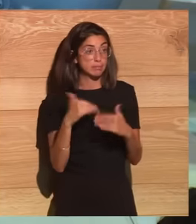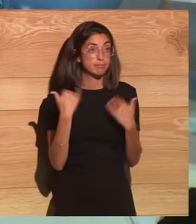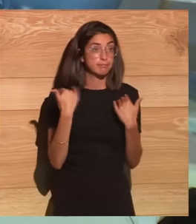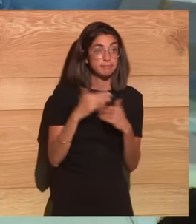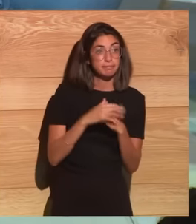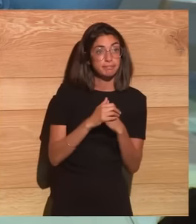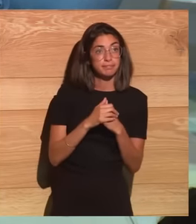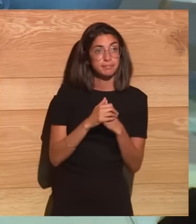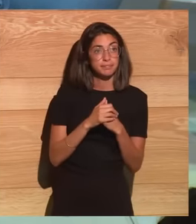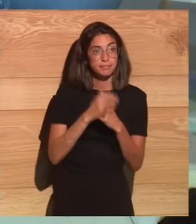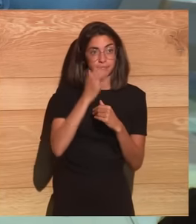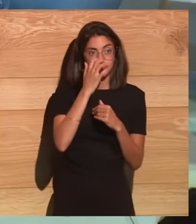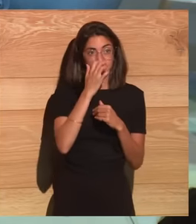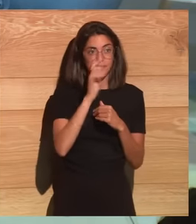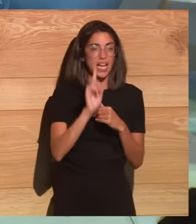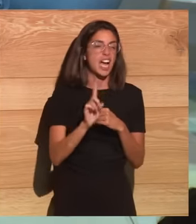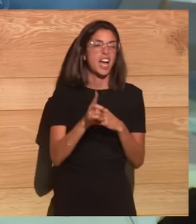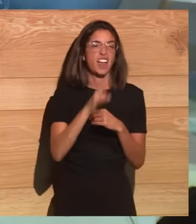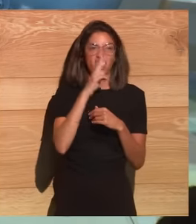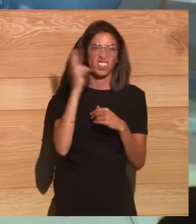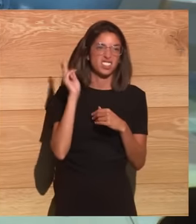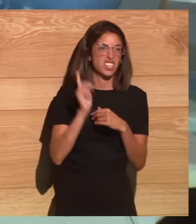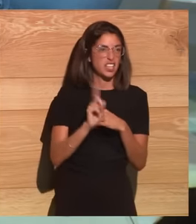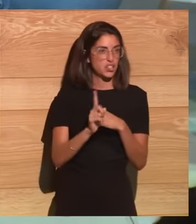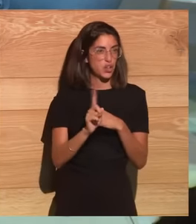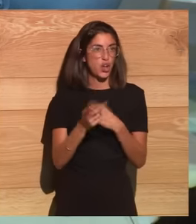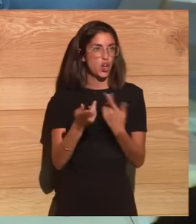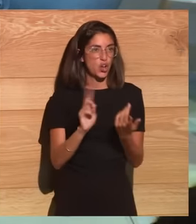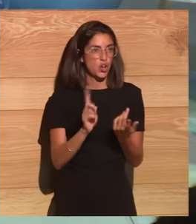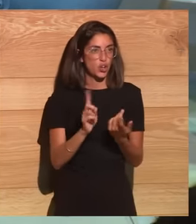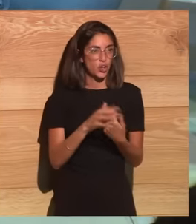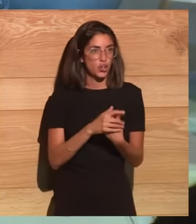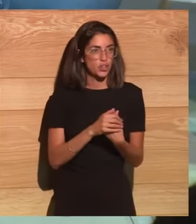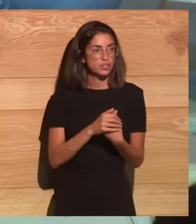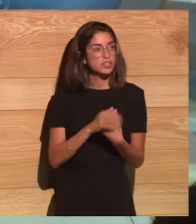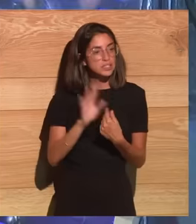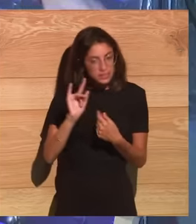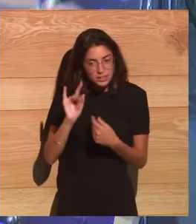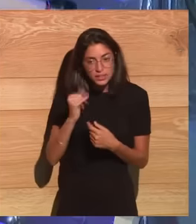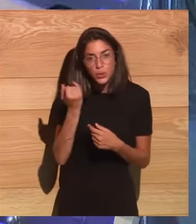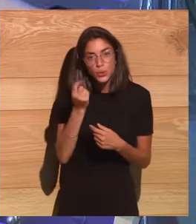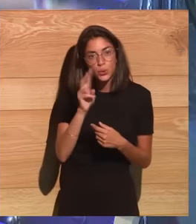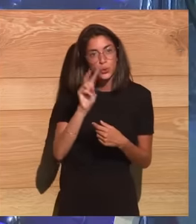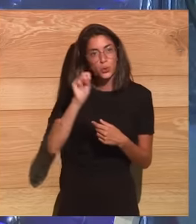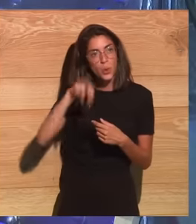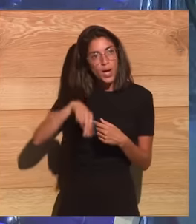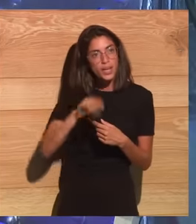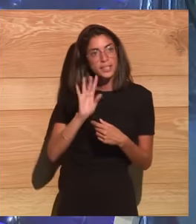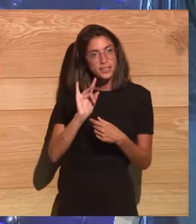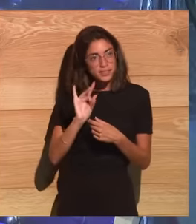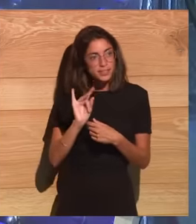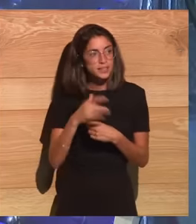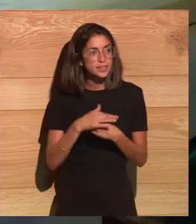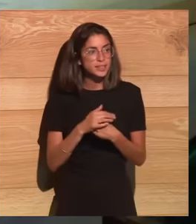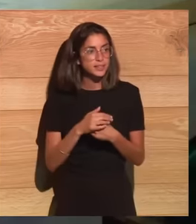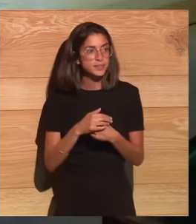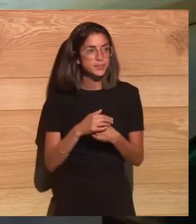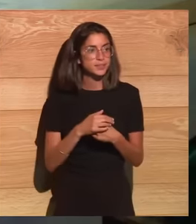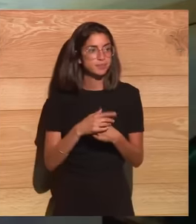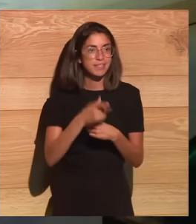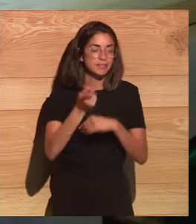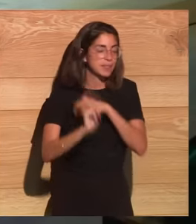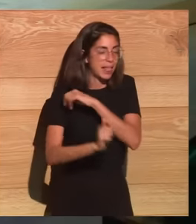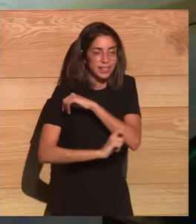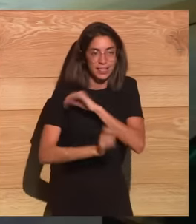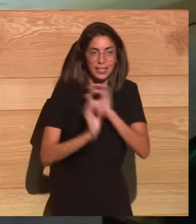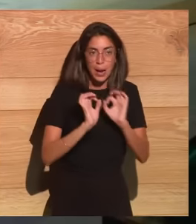sí. Dos Va años. A estar dos años para eso, hombre. No te dejes. Estado dos años, Juan. Estado dos años de verdad. No caigas en sus trampas, no te dejes interrumpir.